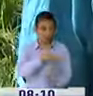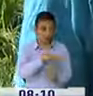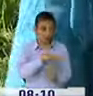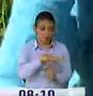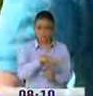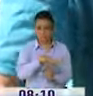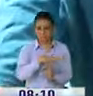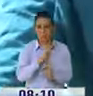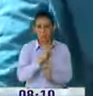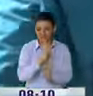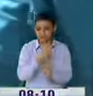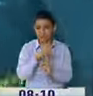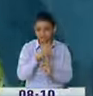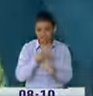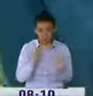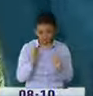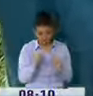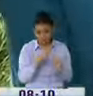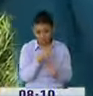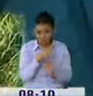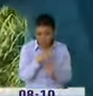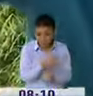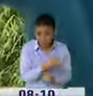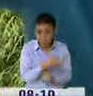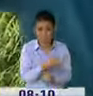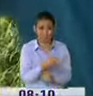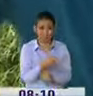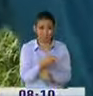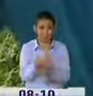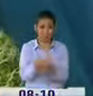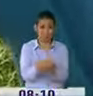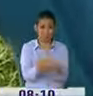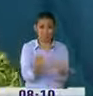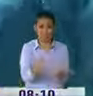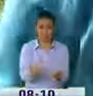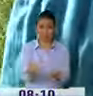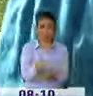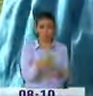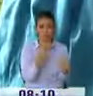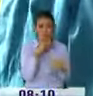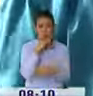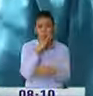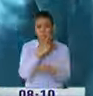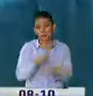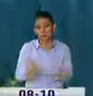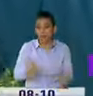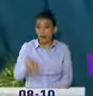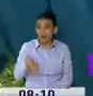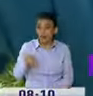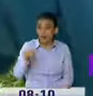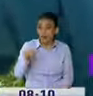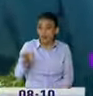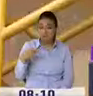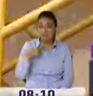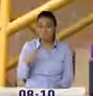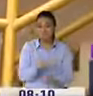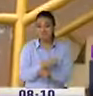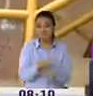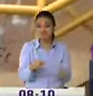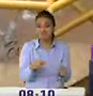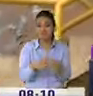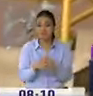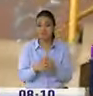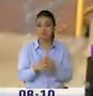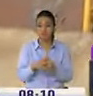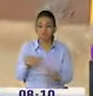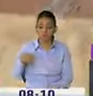que va a ser un pequeño parque, pero total que hicieron esas gradas no sirve de nada. Y aquí lo mismo está. La